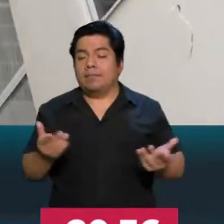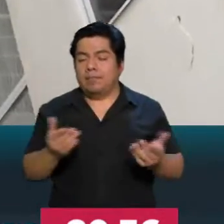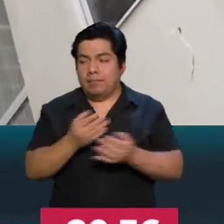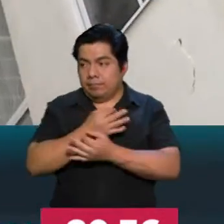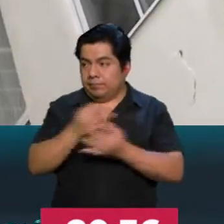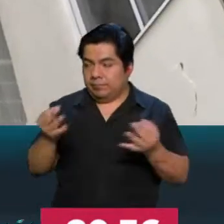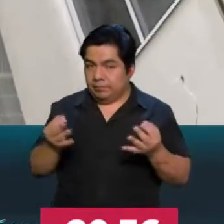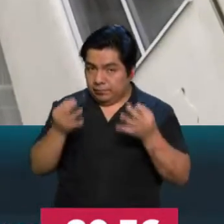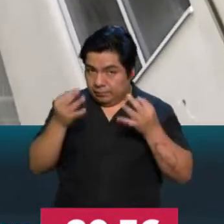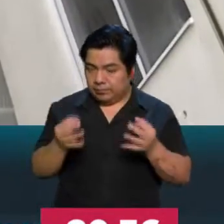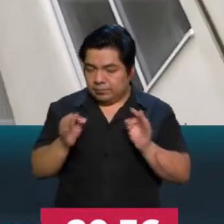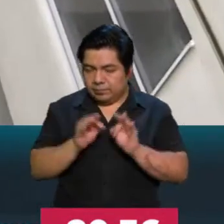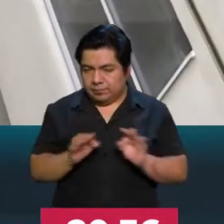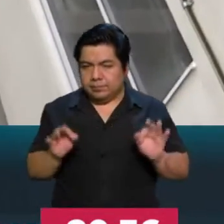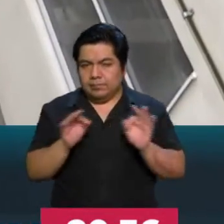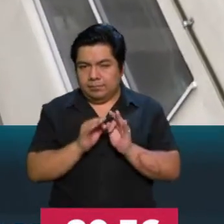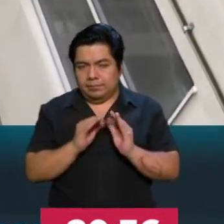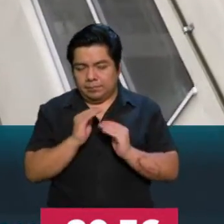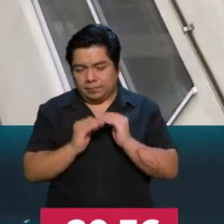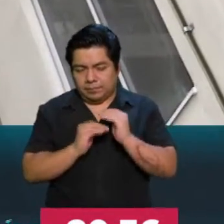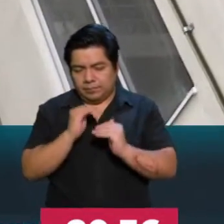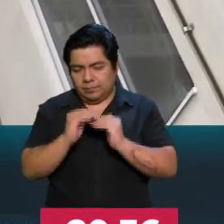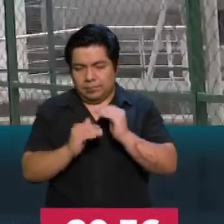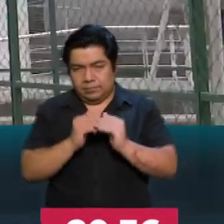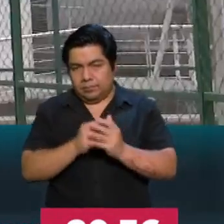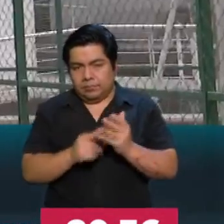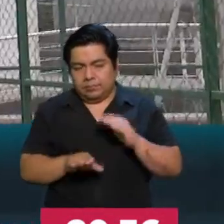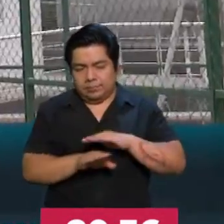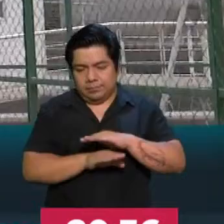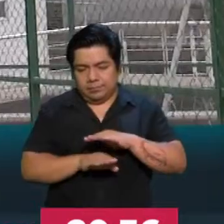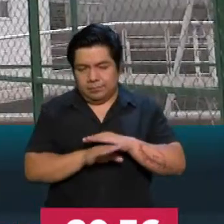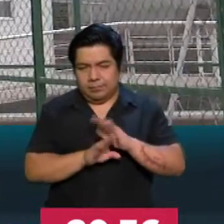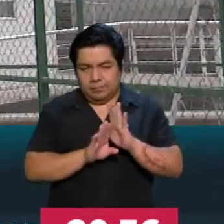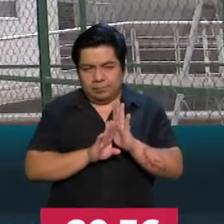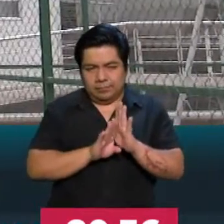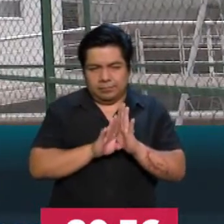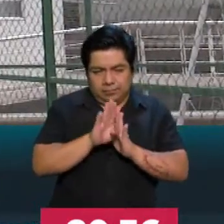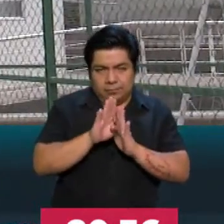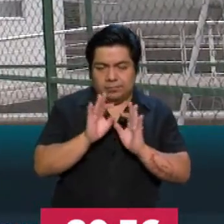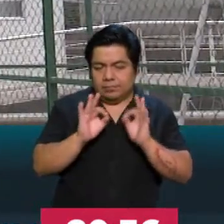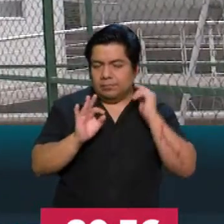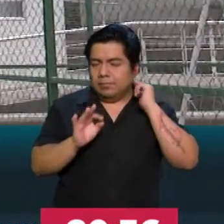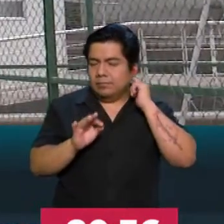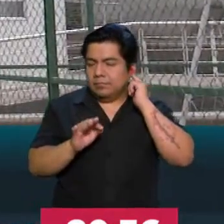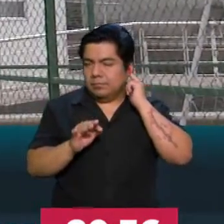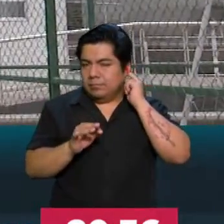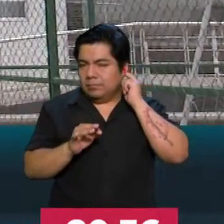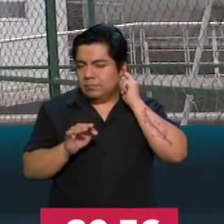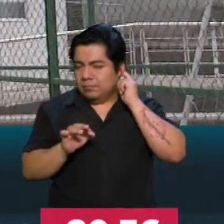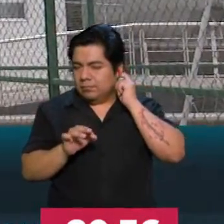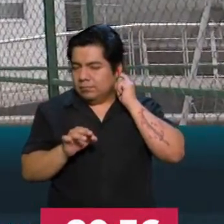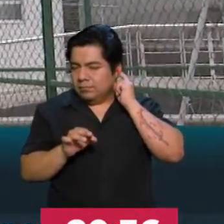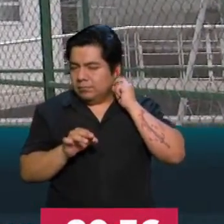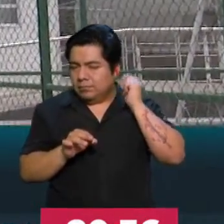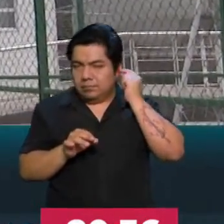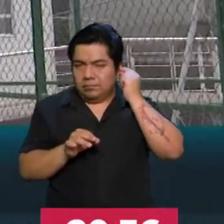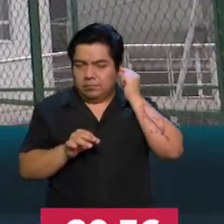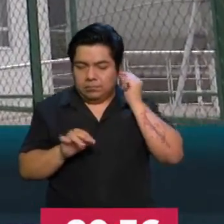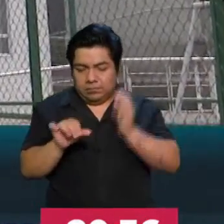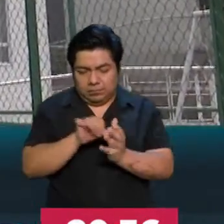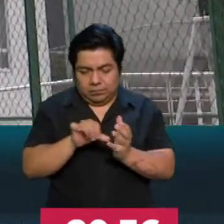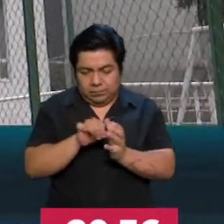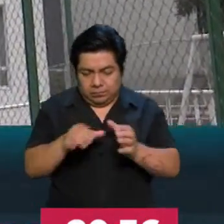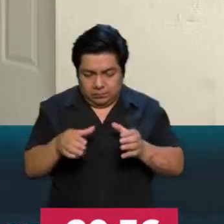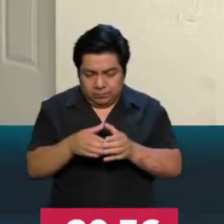que puede ir construyendo las bases de un nuevo paradigma que pone en el centro los principios de la